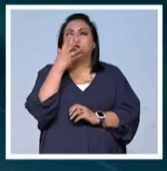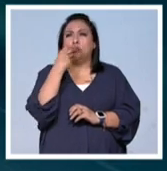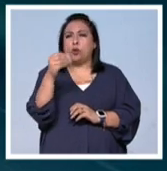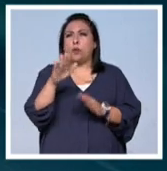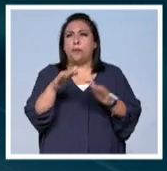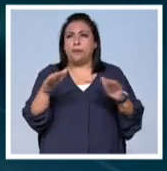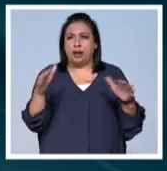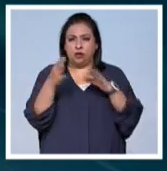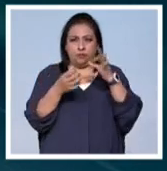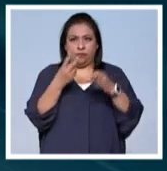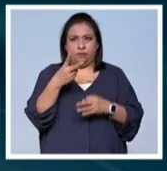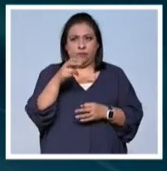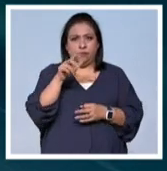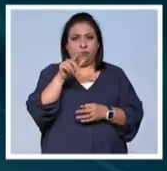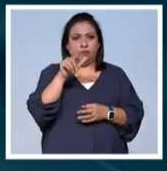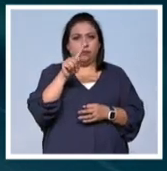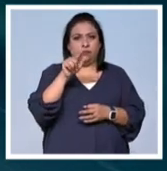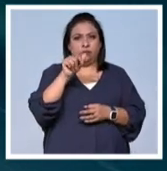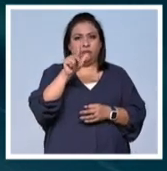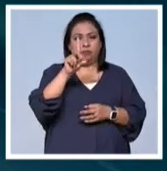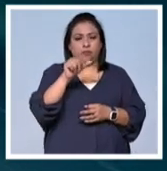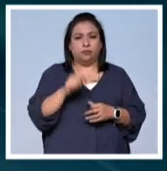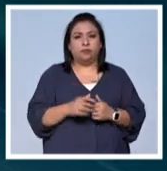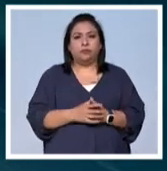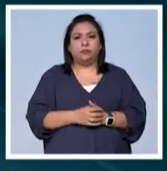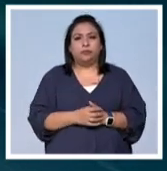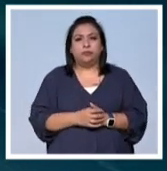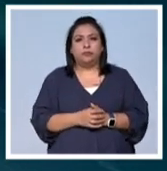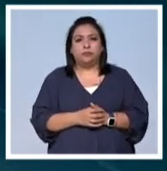Noticias 22 Alberto Aranda